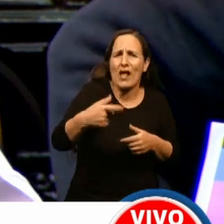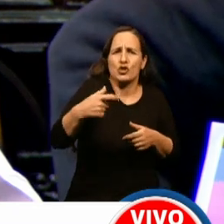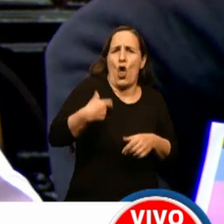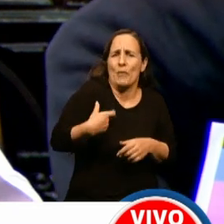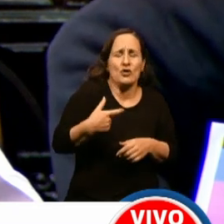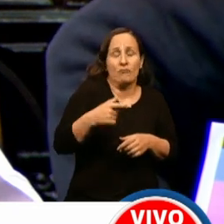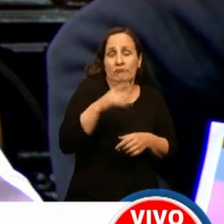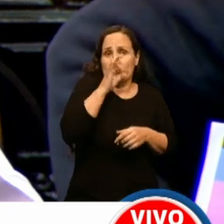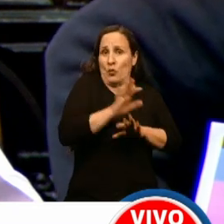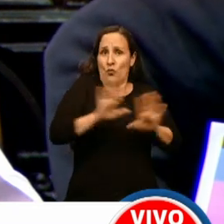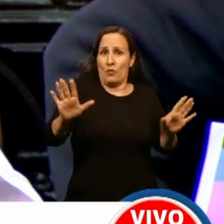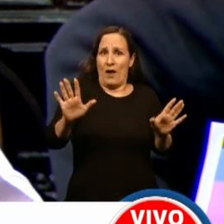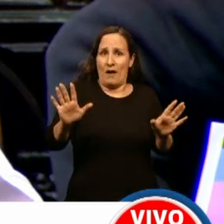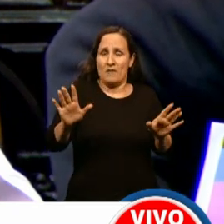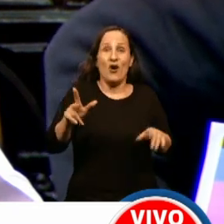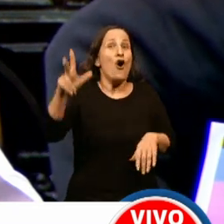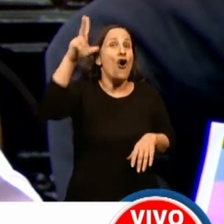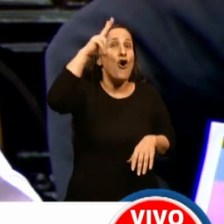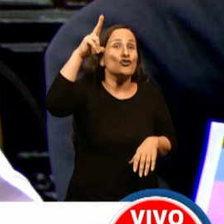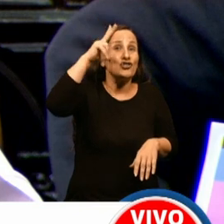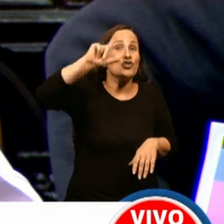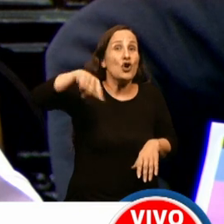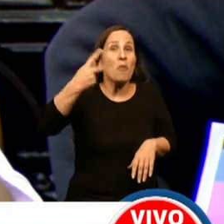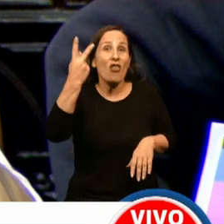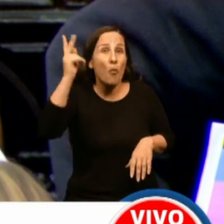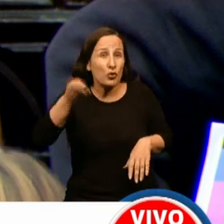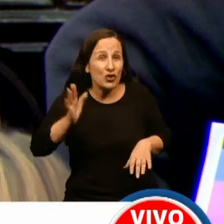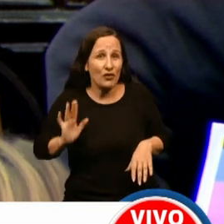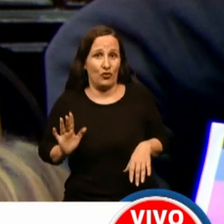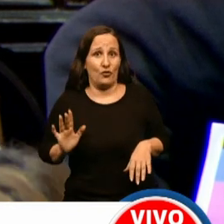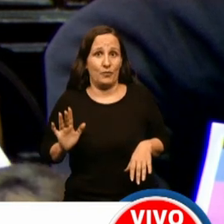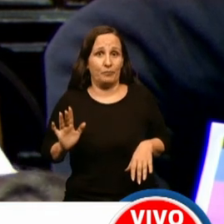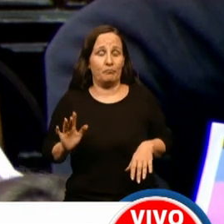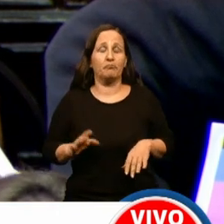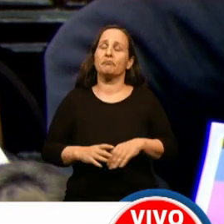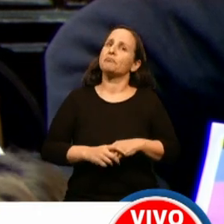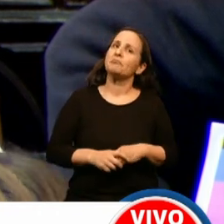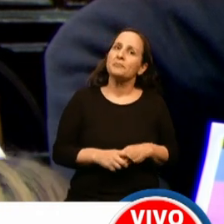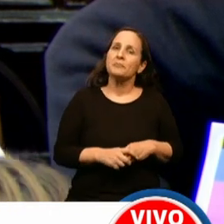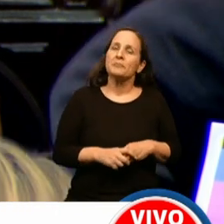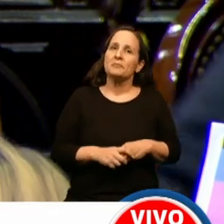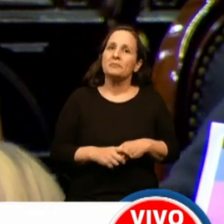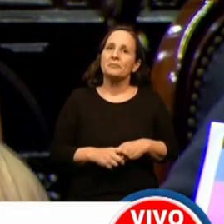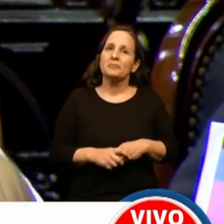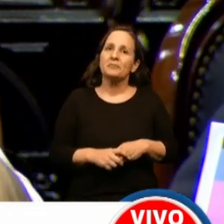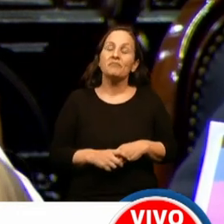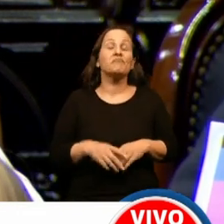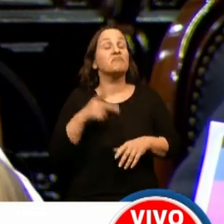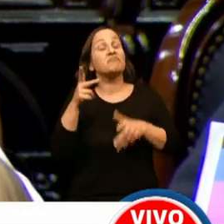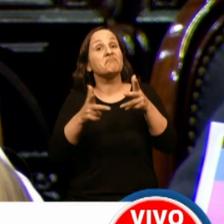social 88 2% cuando hablamos de